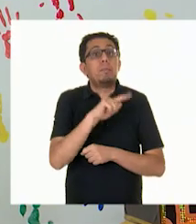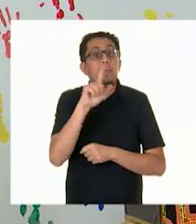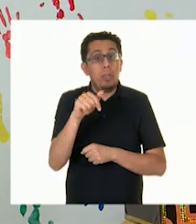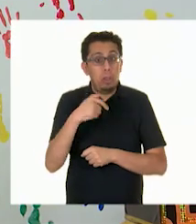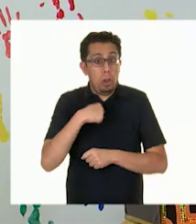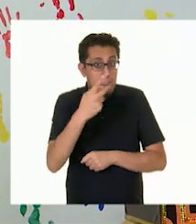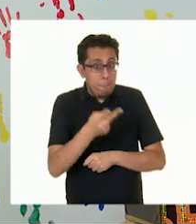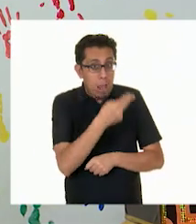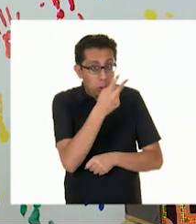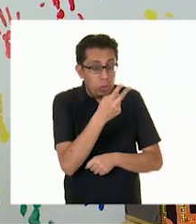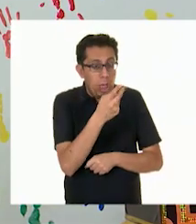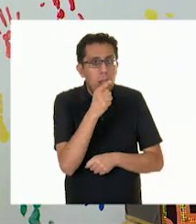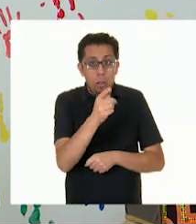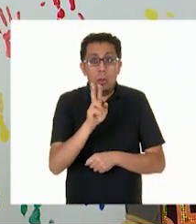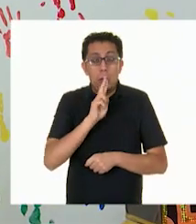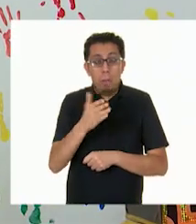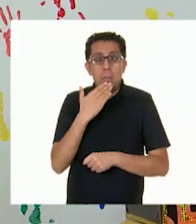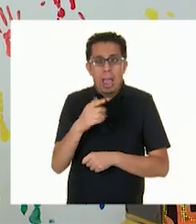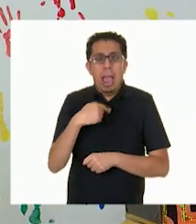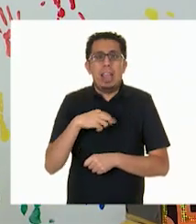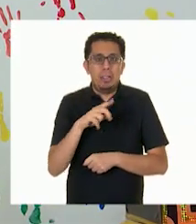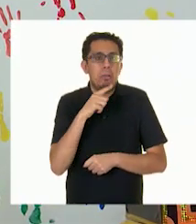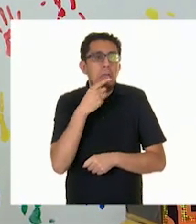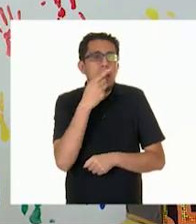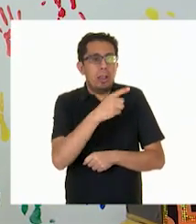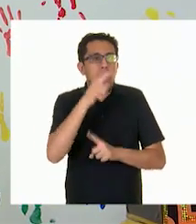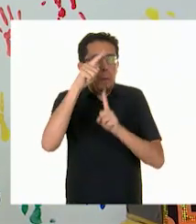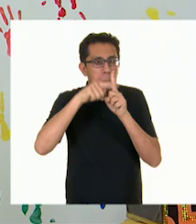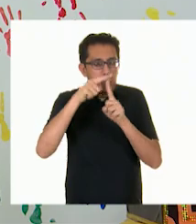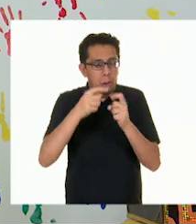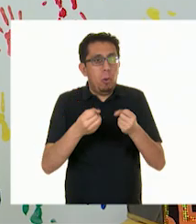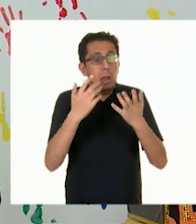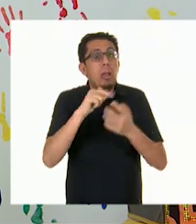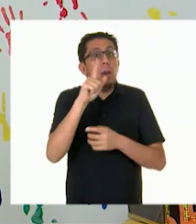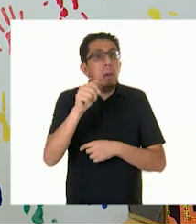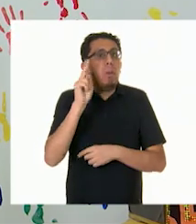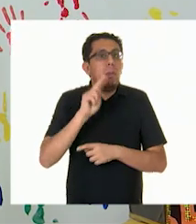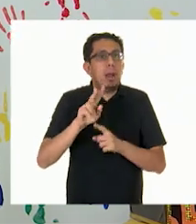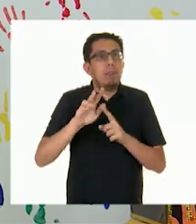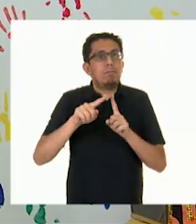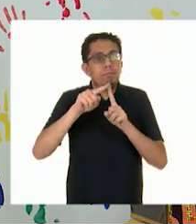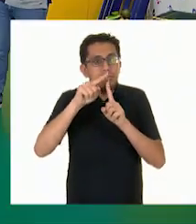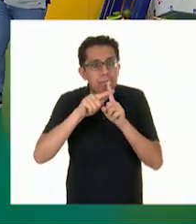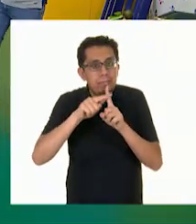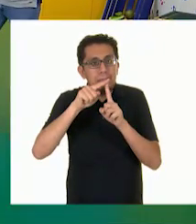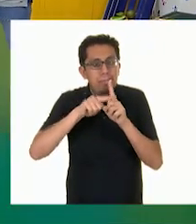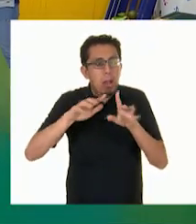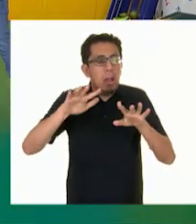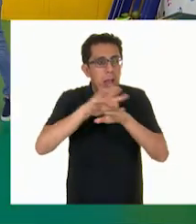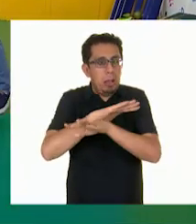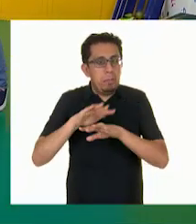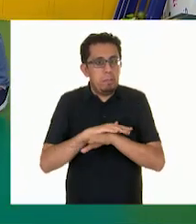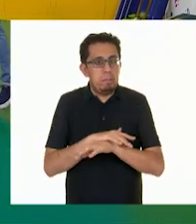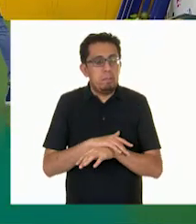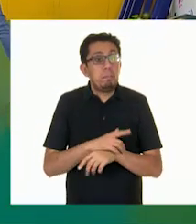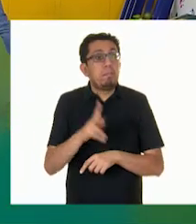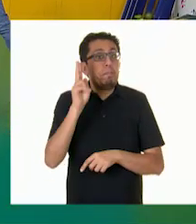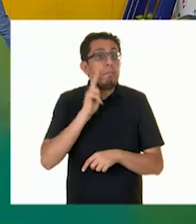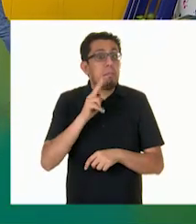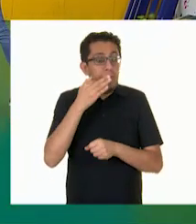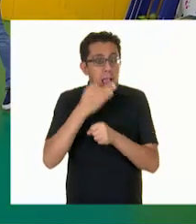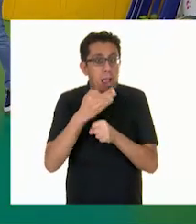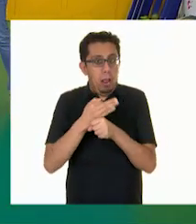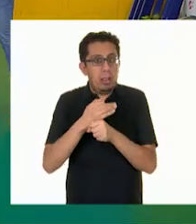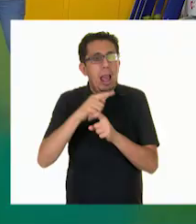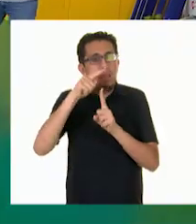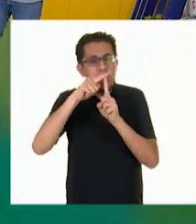la contestas bien, te digo qué temperatura tuviste y así hasta ver un cambio. ¿Te parece bien? Excelente. Va. Ok, entonces vamos a tomarle la temperatura. Pepe, A